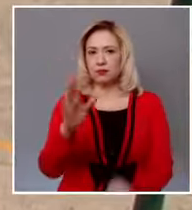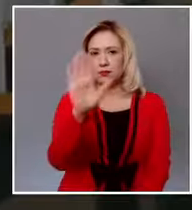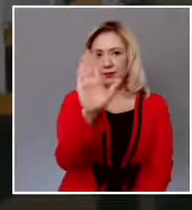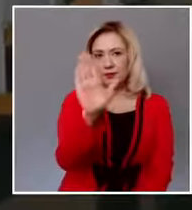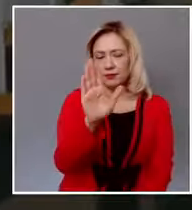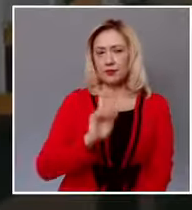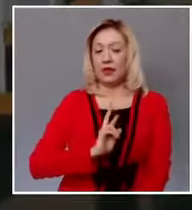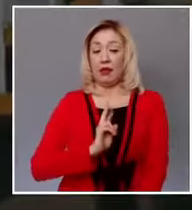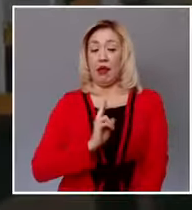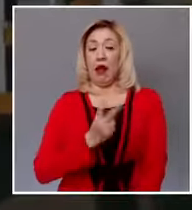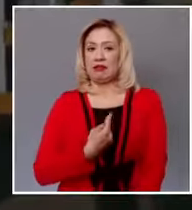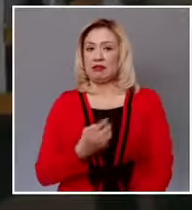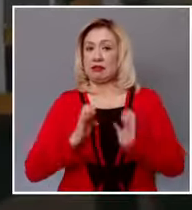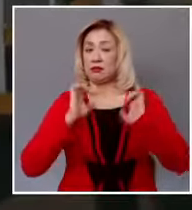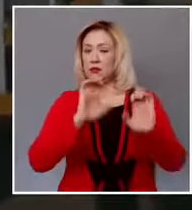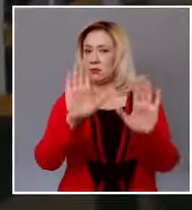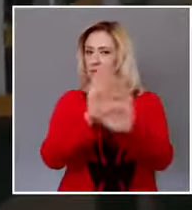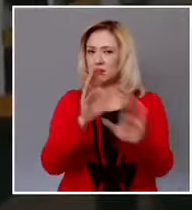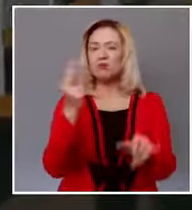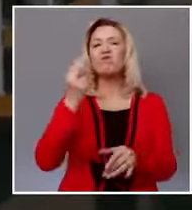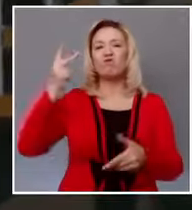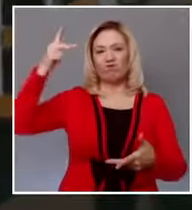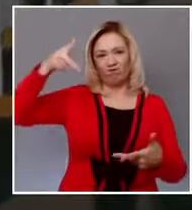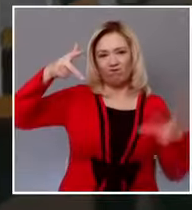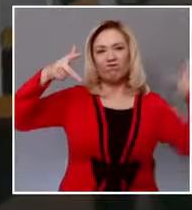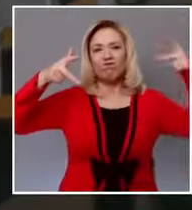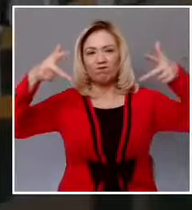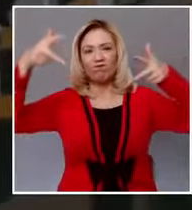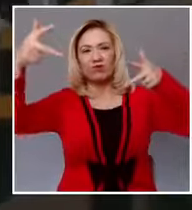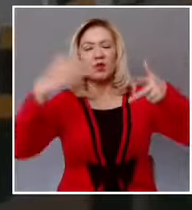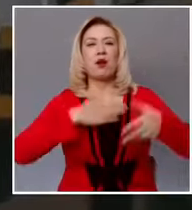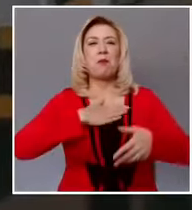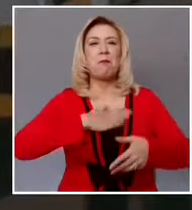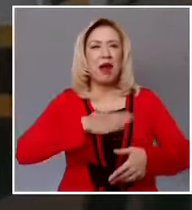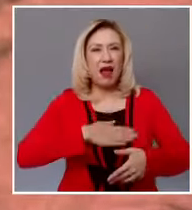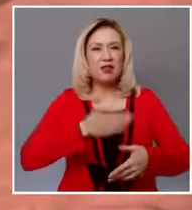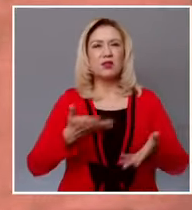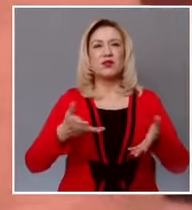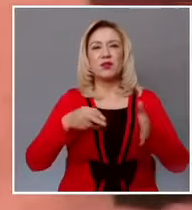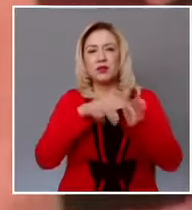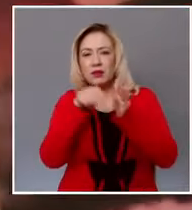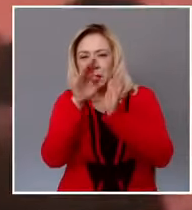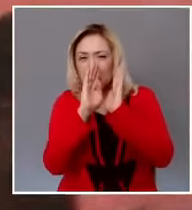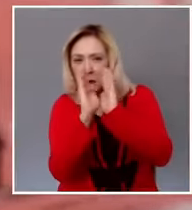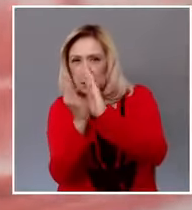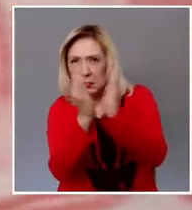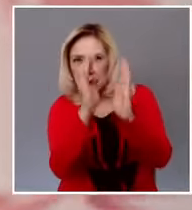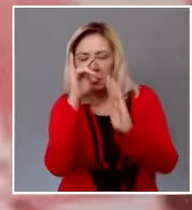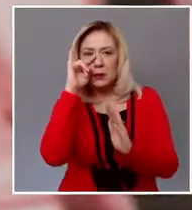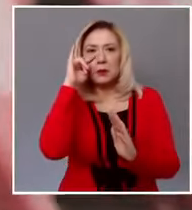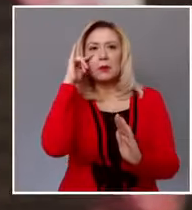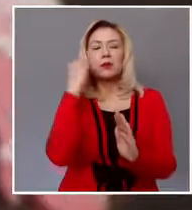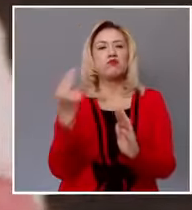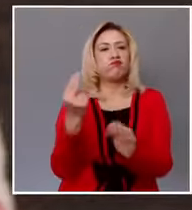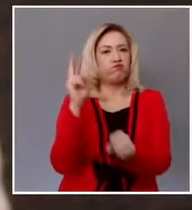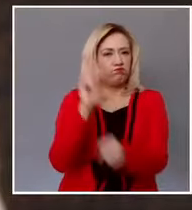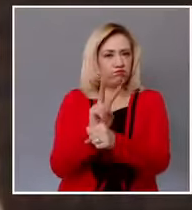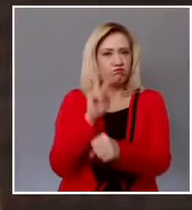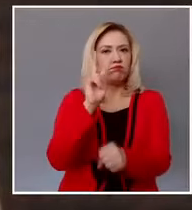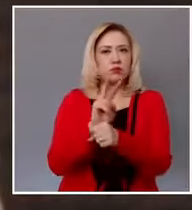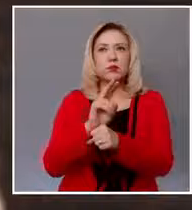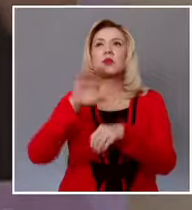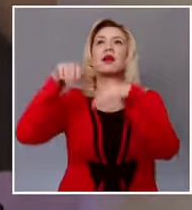en pasillos, aulas, instalaciones deportivas y sanitarios, crear un sistema de monitoreo y supervisión para